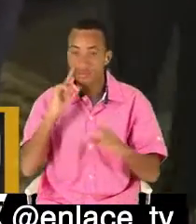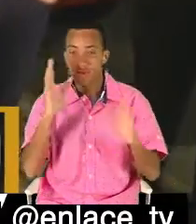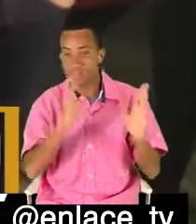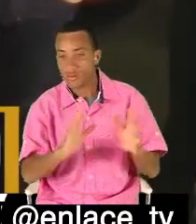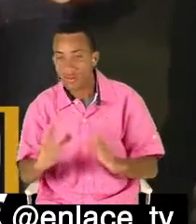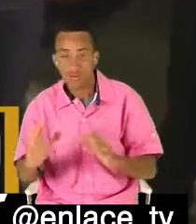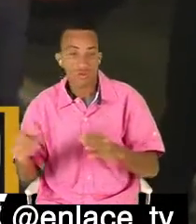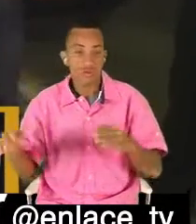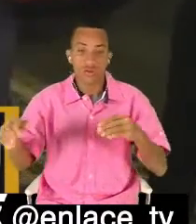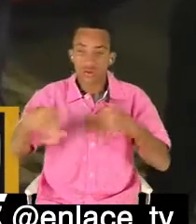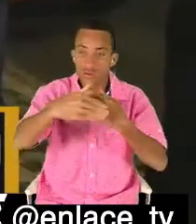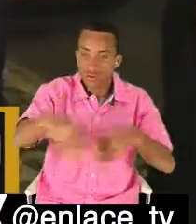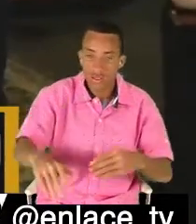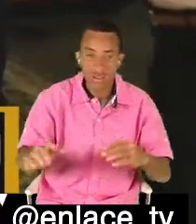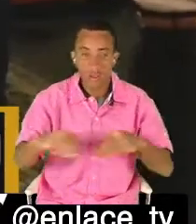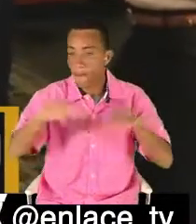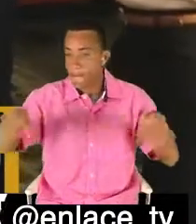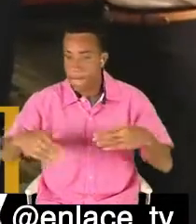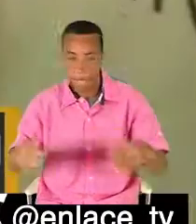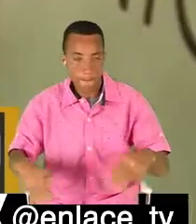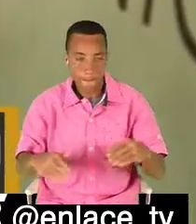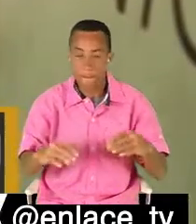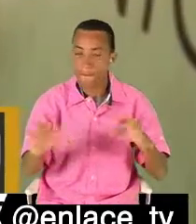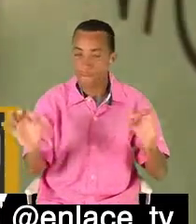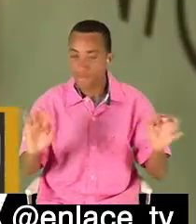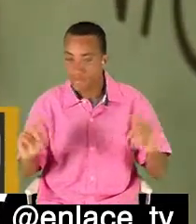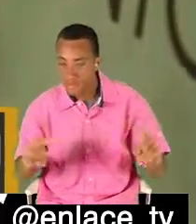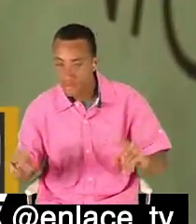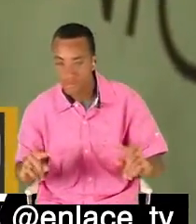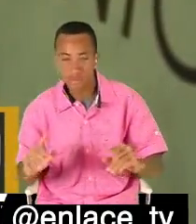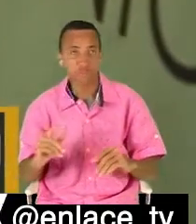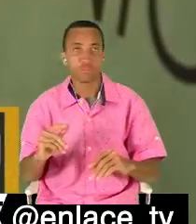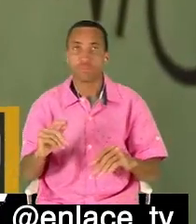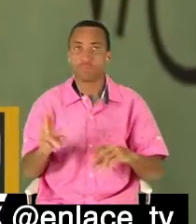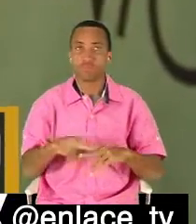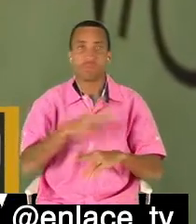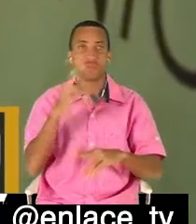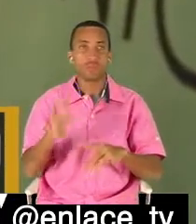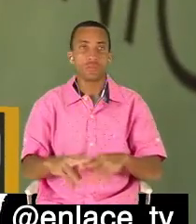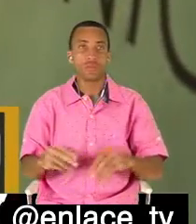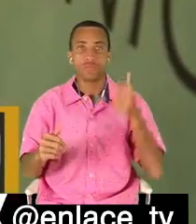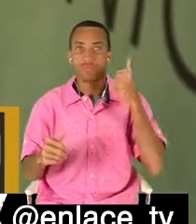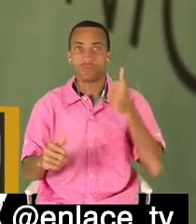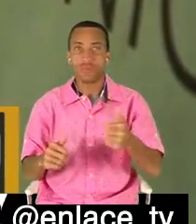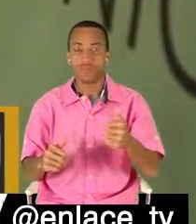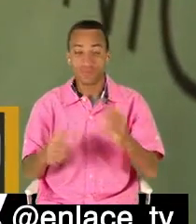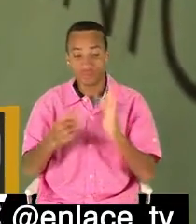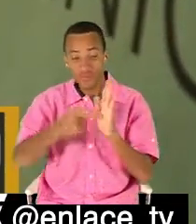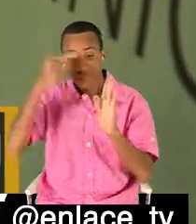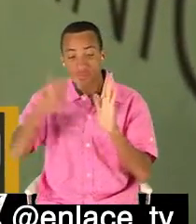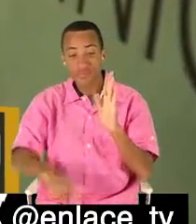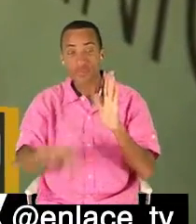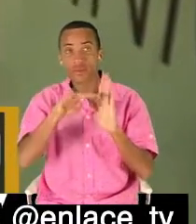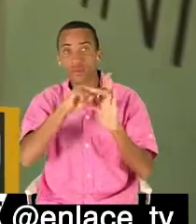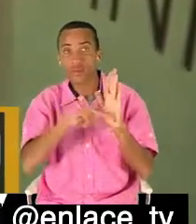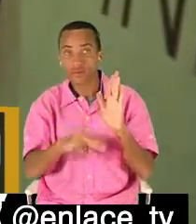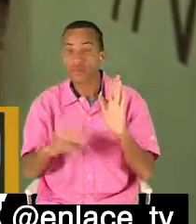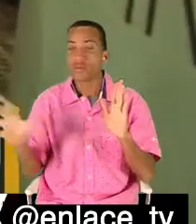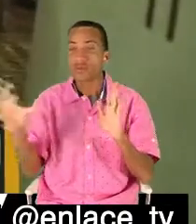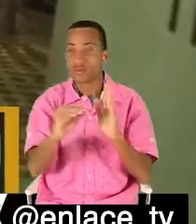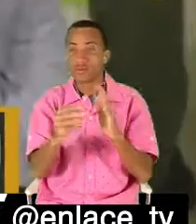Villarreal acompañaron al juez en el trayecto, donde no se presentaron inconvenientes y se evidenció el cumplimiento de la norma por parte de los comerciantes